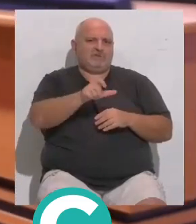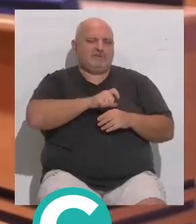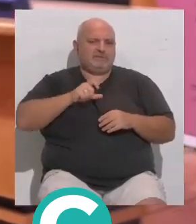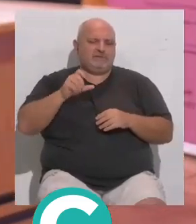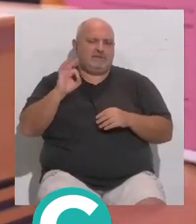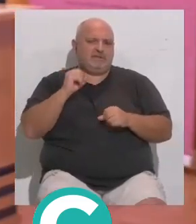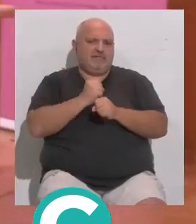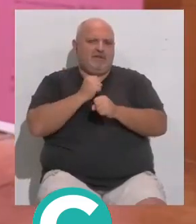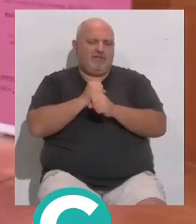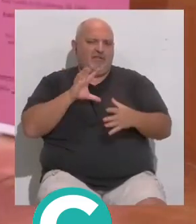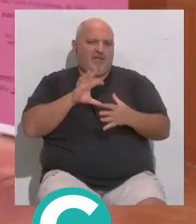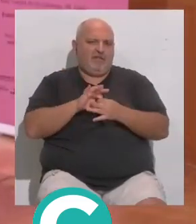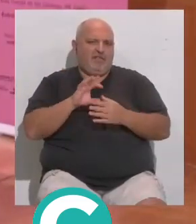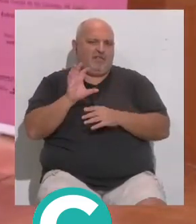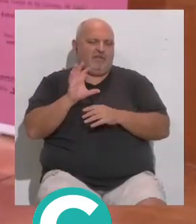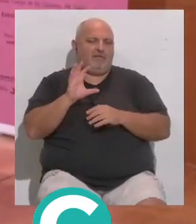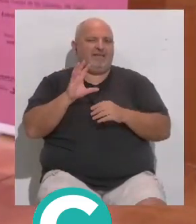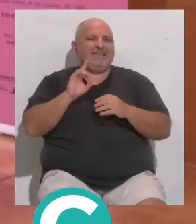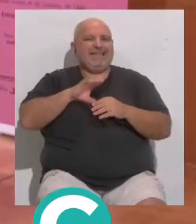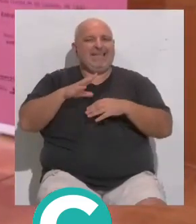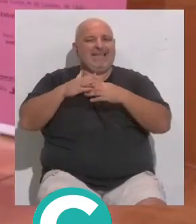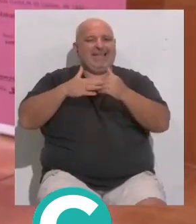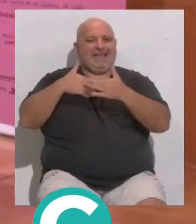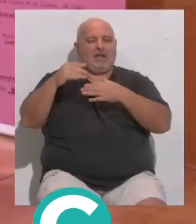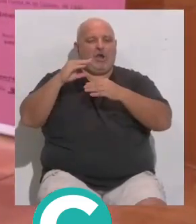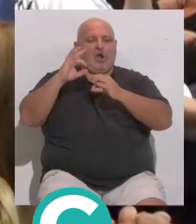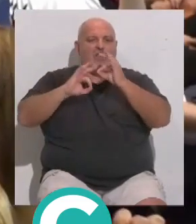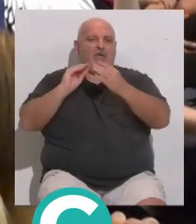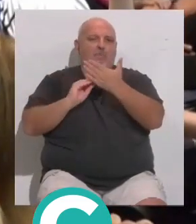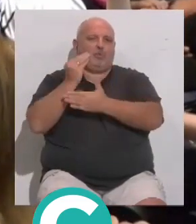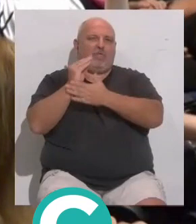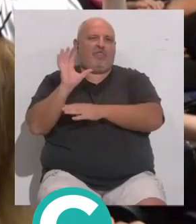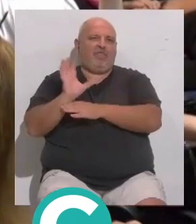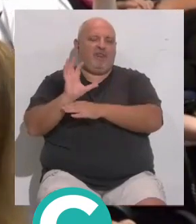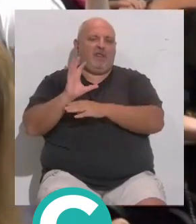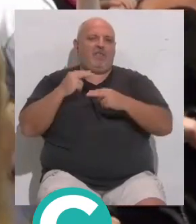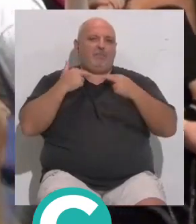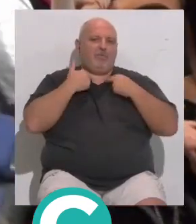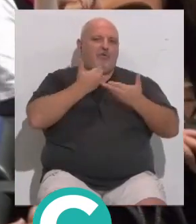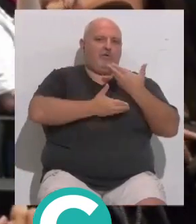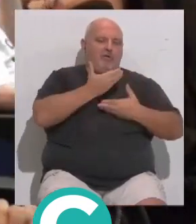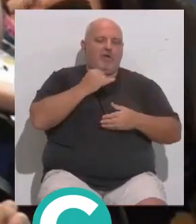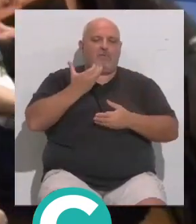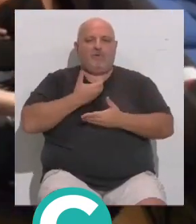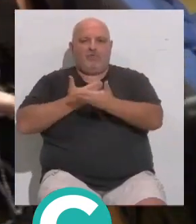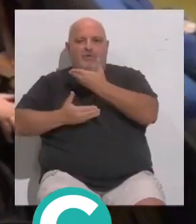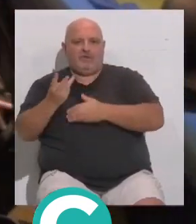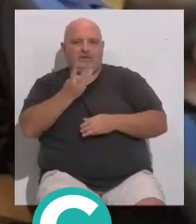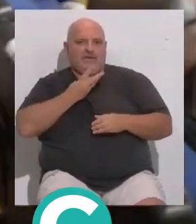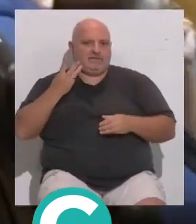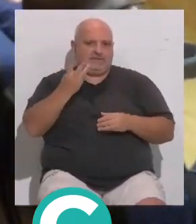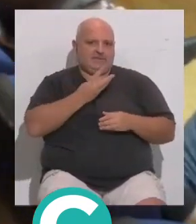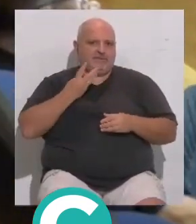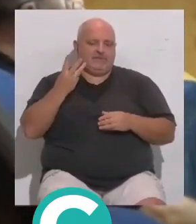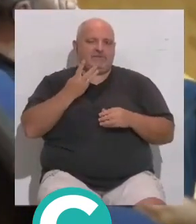sector. Un encuentro organizado por la productora Innova Films con la colaboración de la Diputación Provincial y el Ayuntamiento de Cádiz